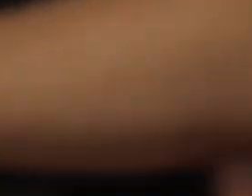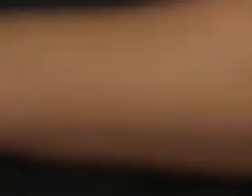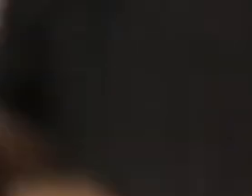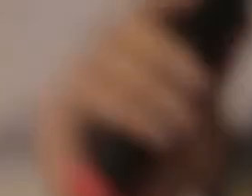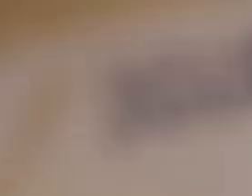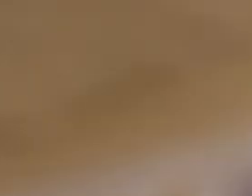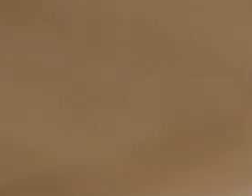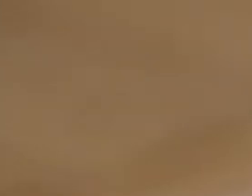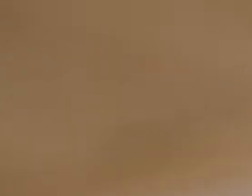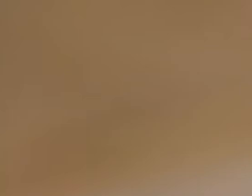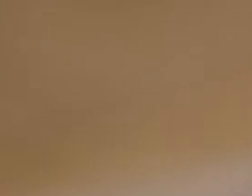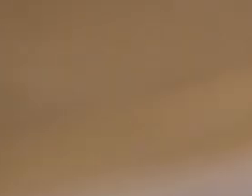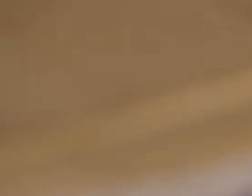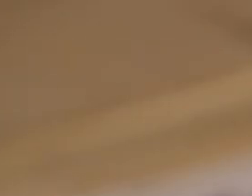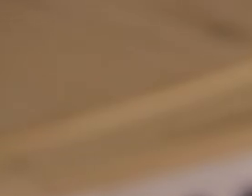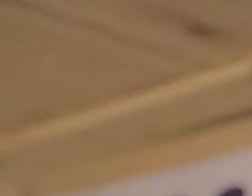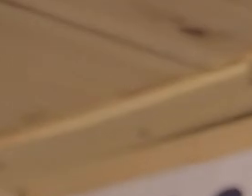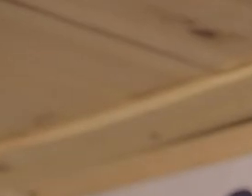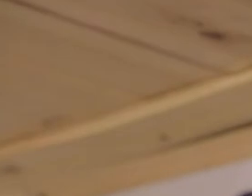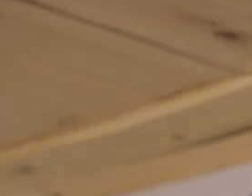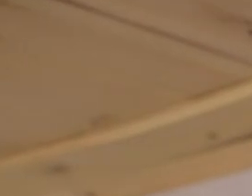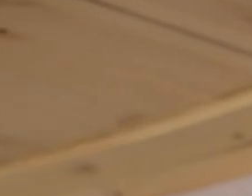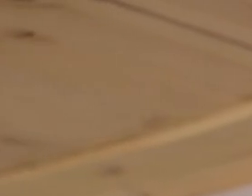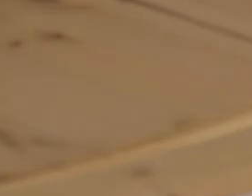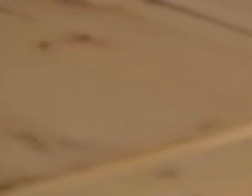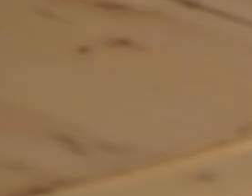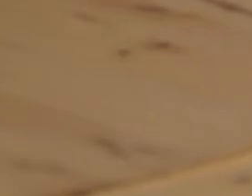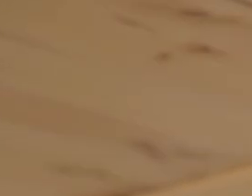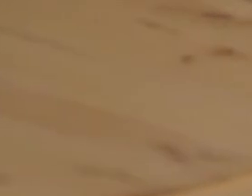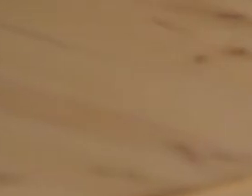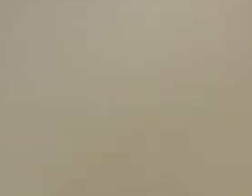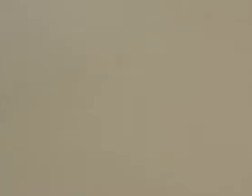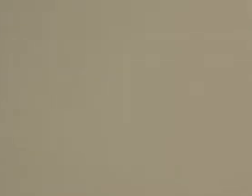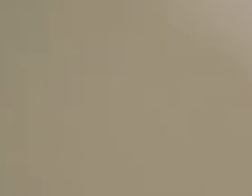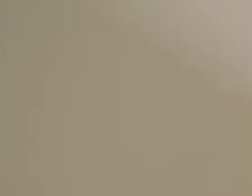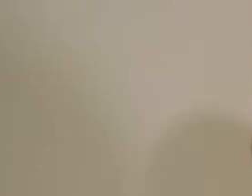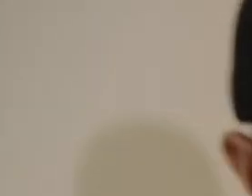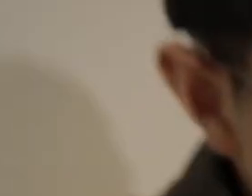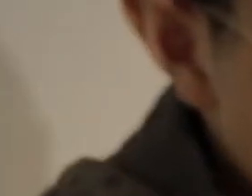colectivo. Son te quiero para ti que nacen de mi voz.